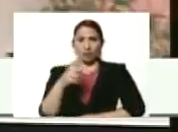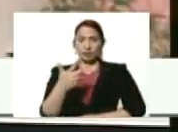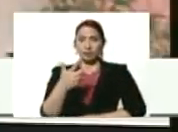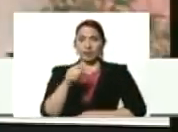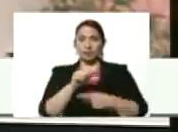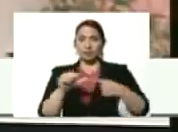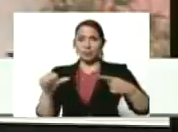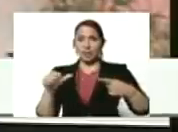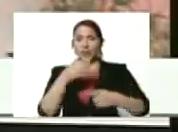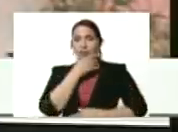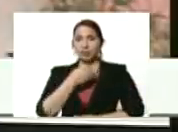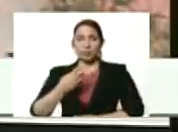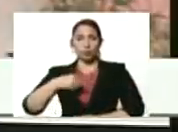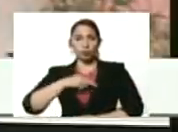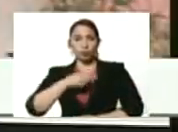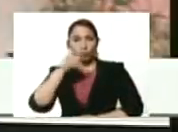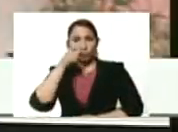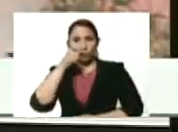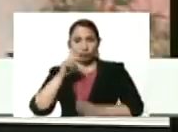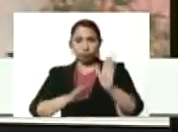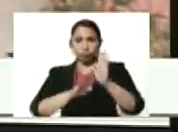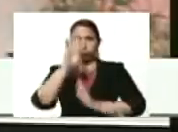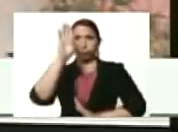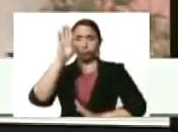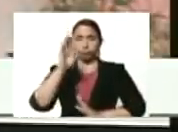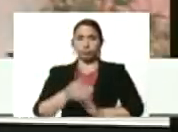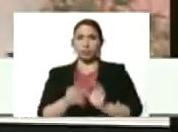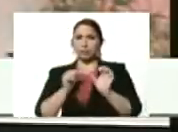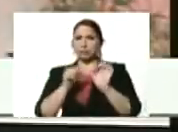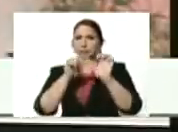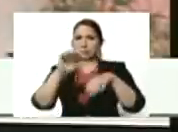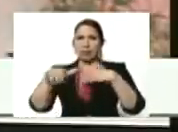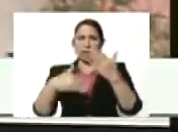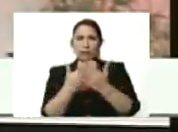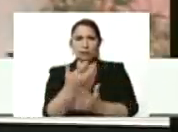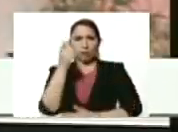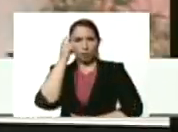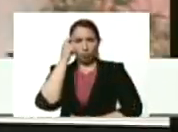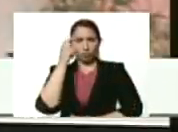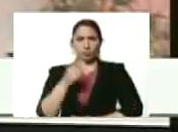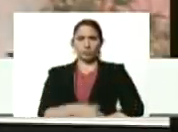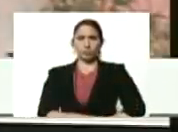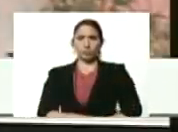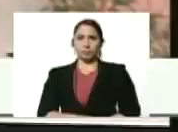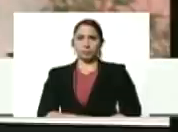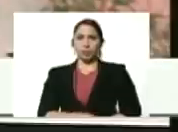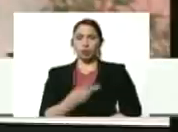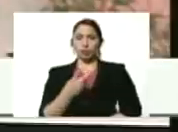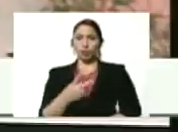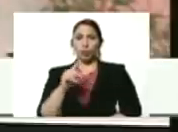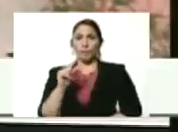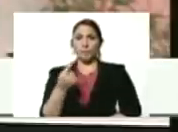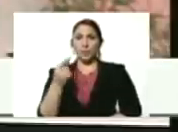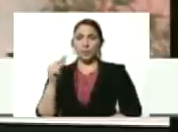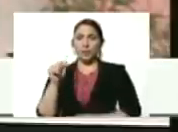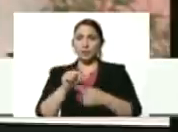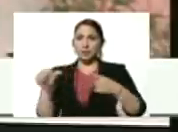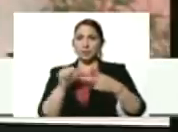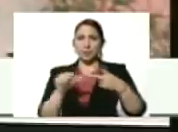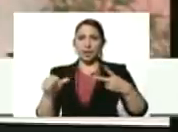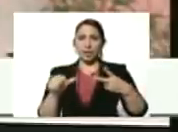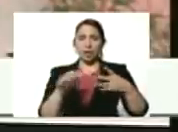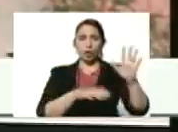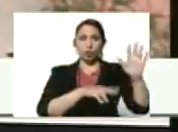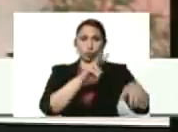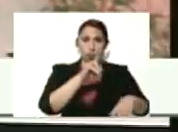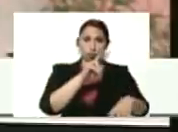diciembre hemos observado un incremento de casos que se mantiene hasta la fecha. Las dos primeras semanas de diciembre estábamos en 12